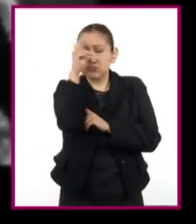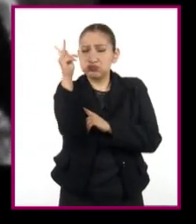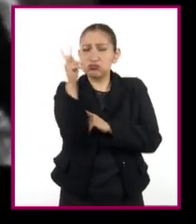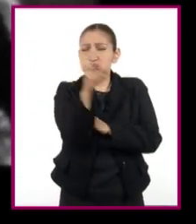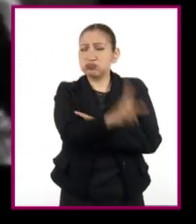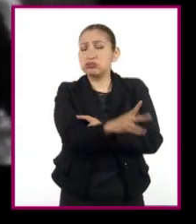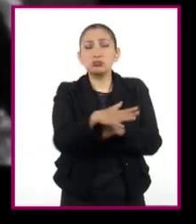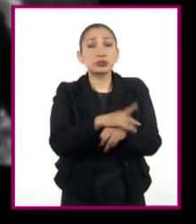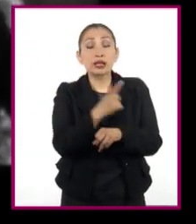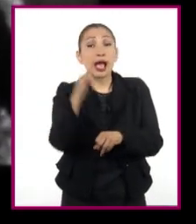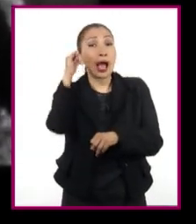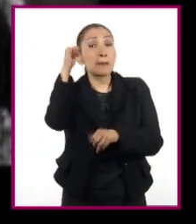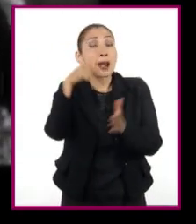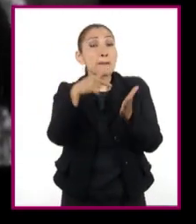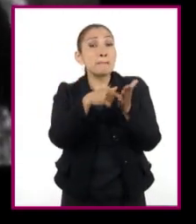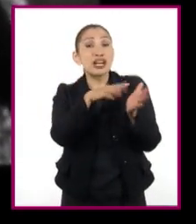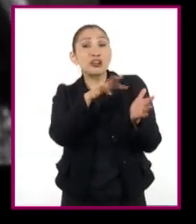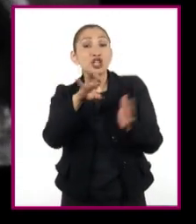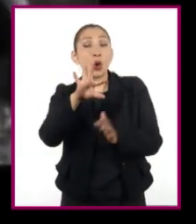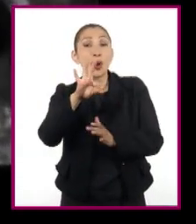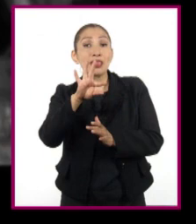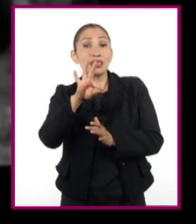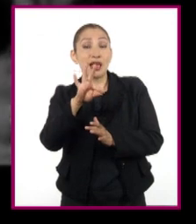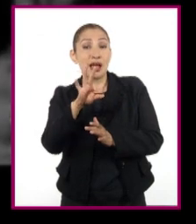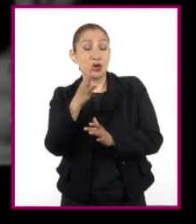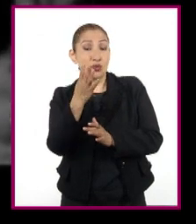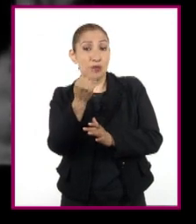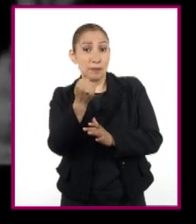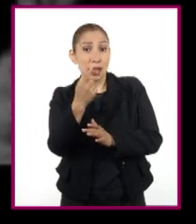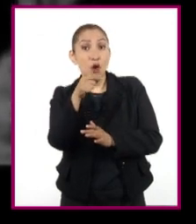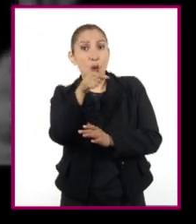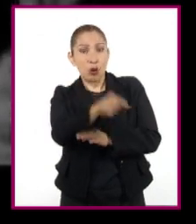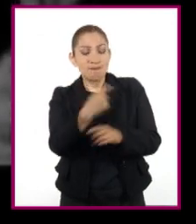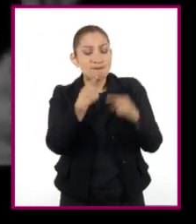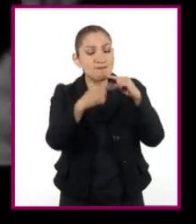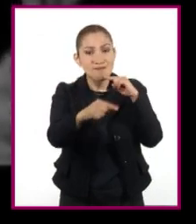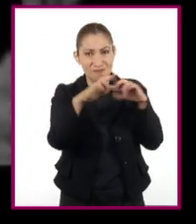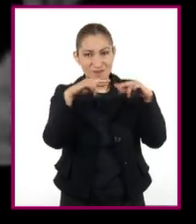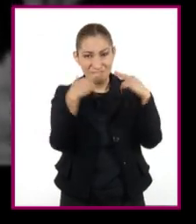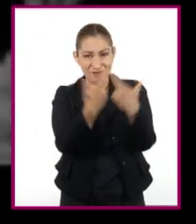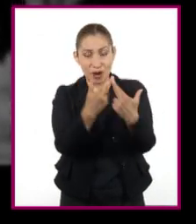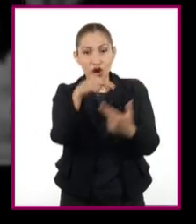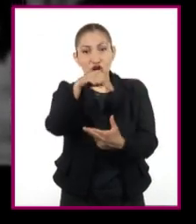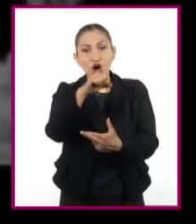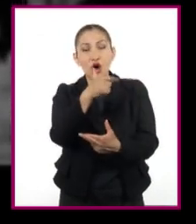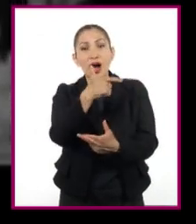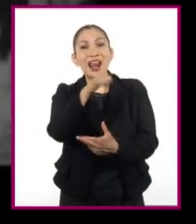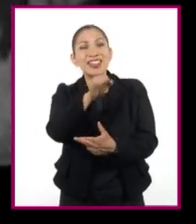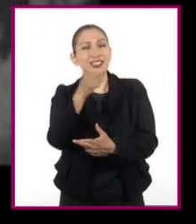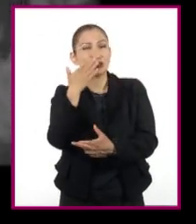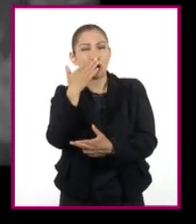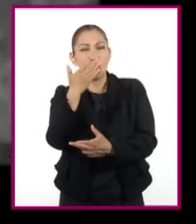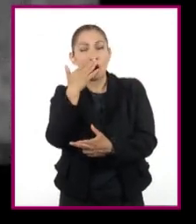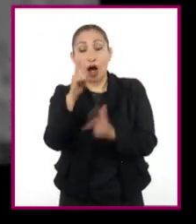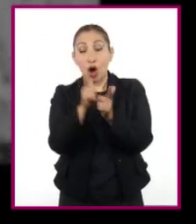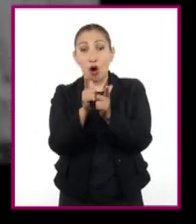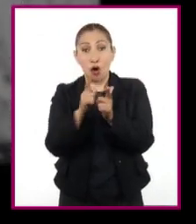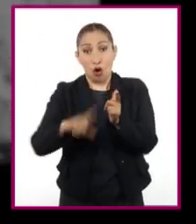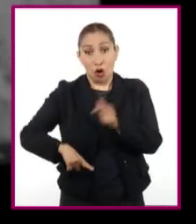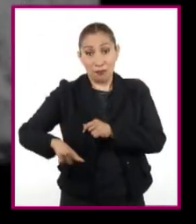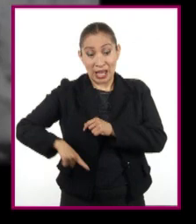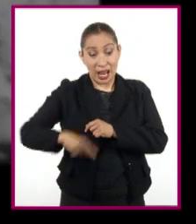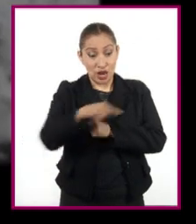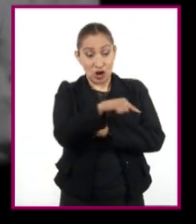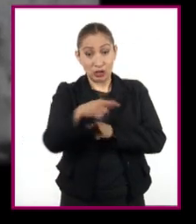grado que en abril de 1949, durante una convención realizada en Nogales, Sonora, los gobiernos de